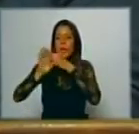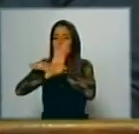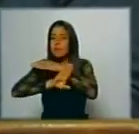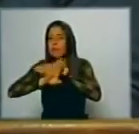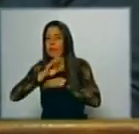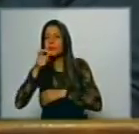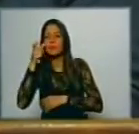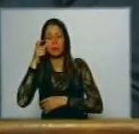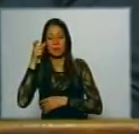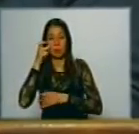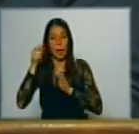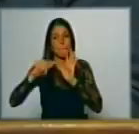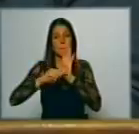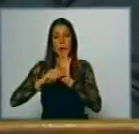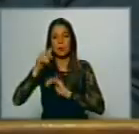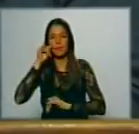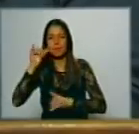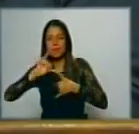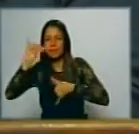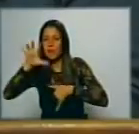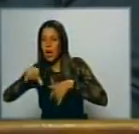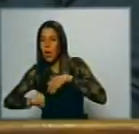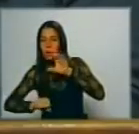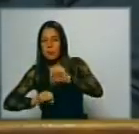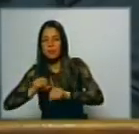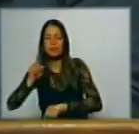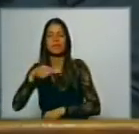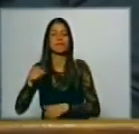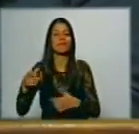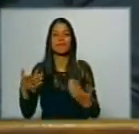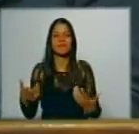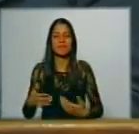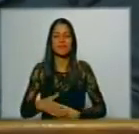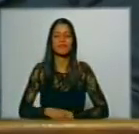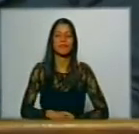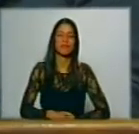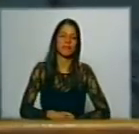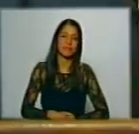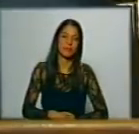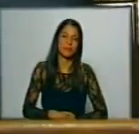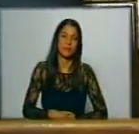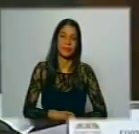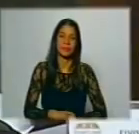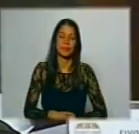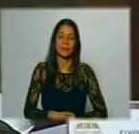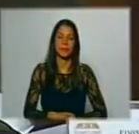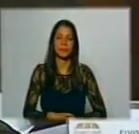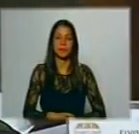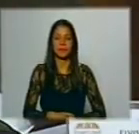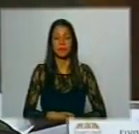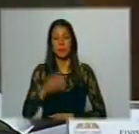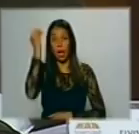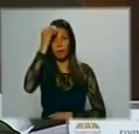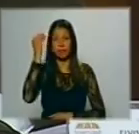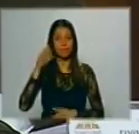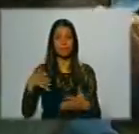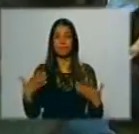las personas en materia de acceso a bienes y servicios. Es todo. En